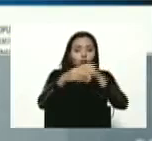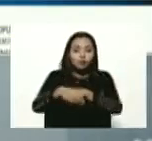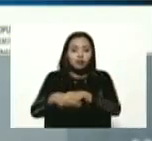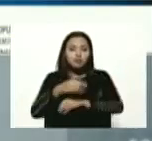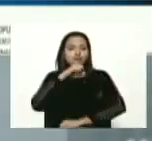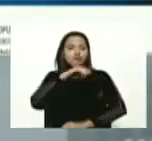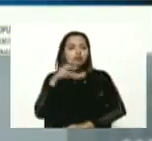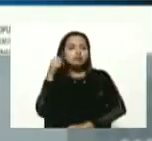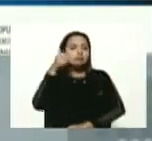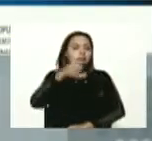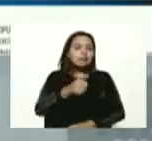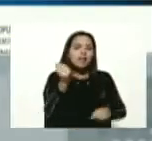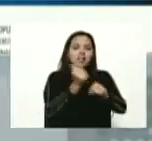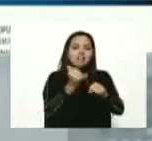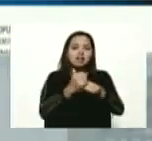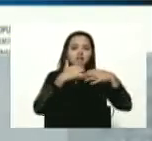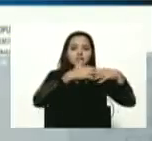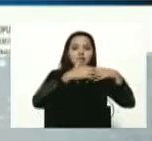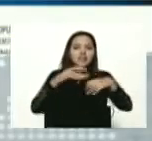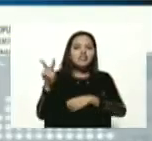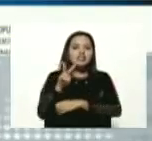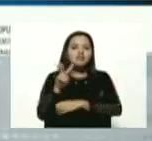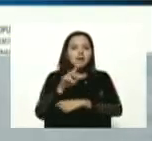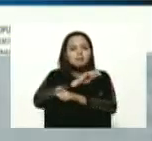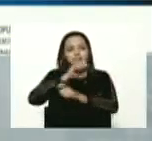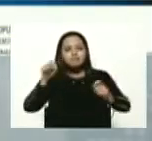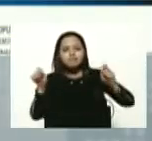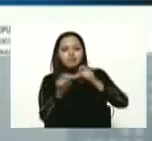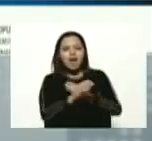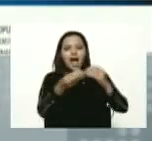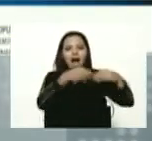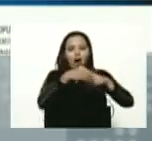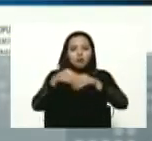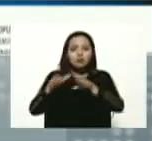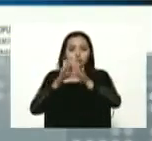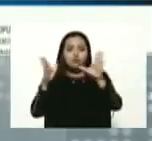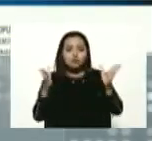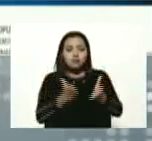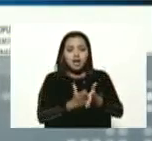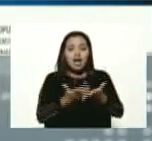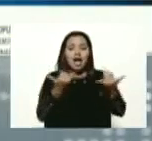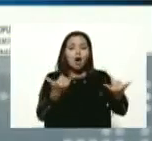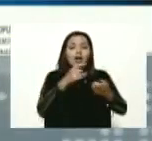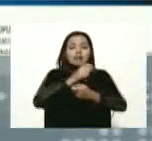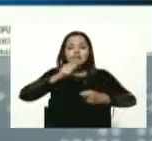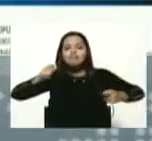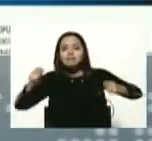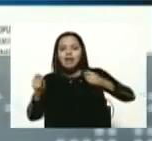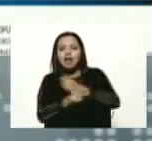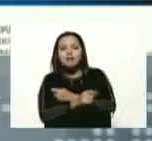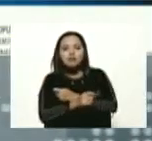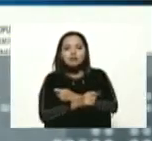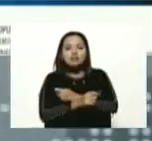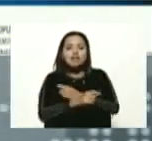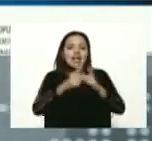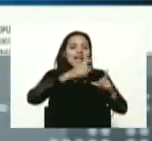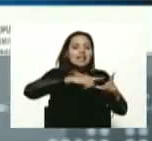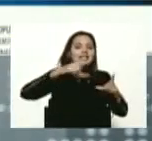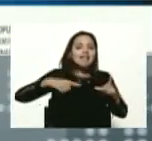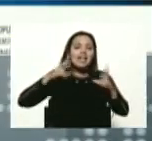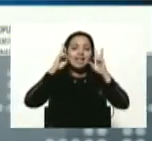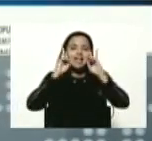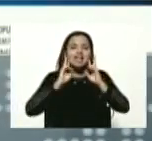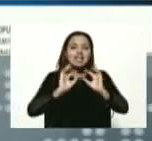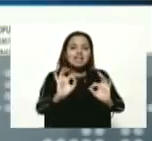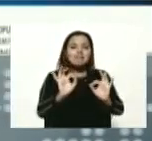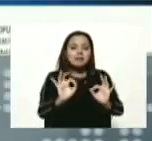venezolana, en el marco de la transformación de sus modelos de negocios a nivel global en el ámbito de la transición energética hacia el desarrollo